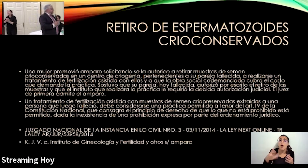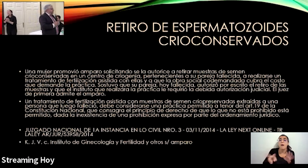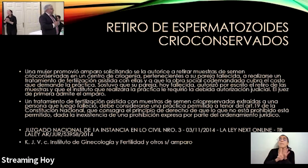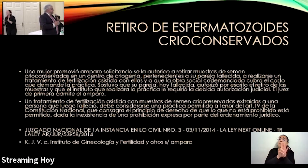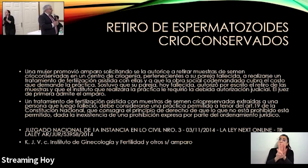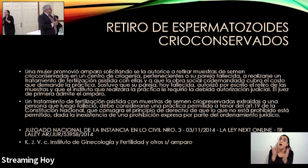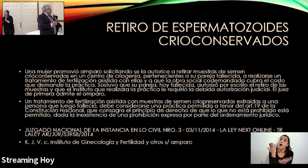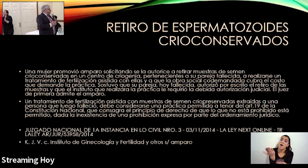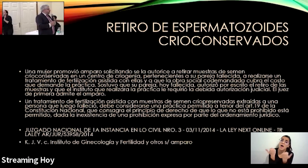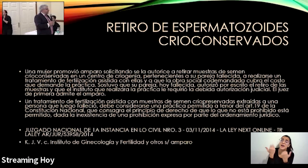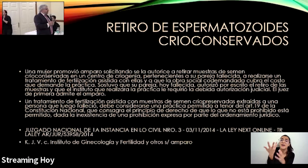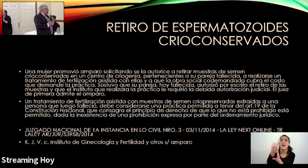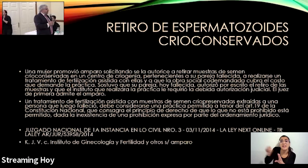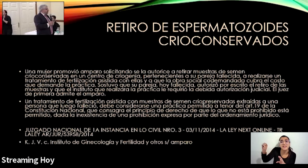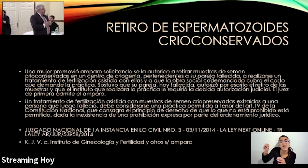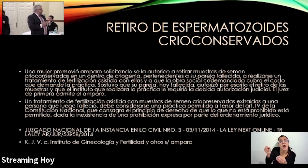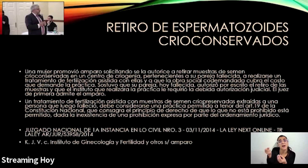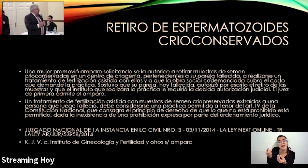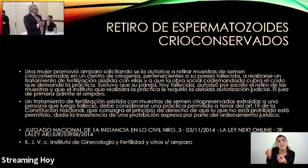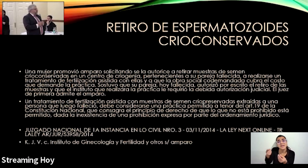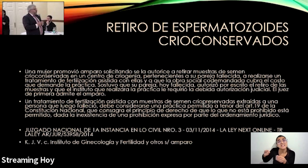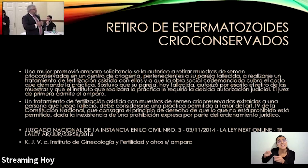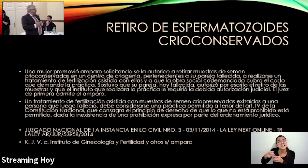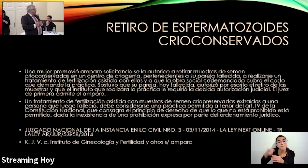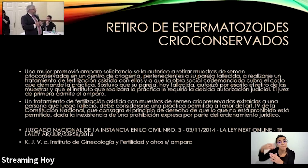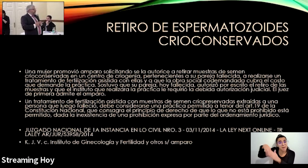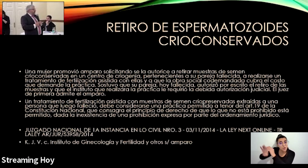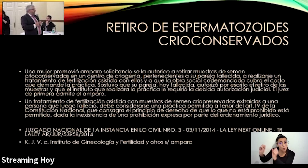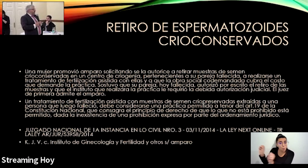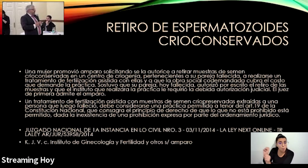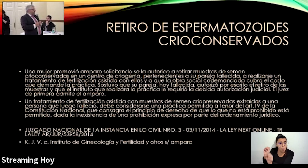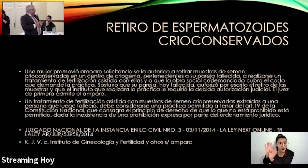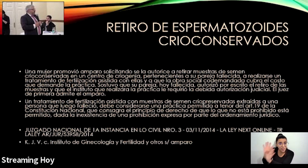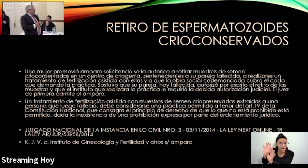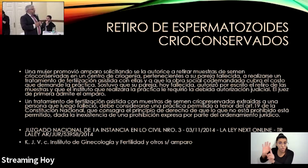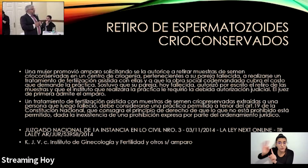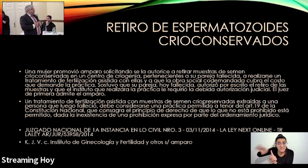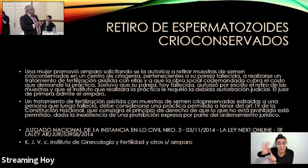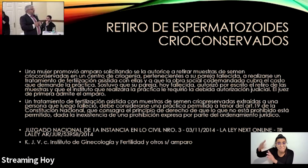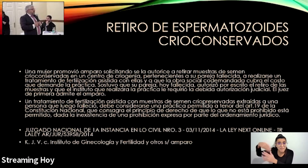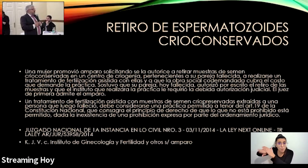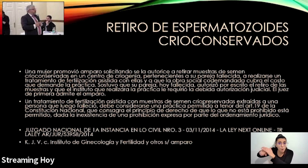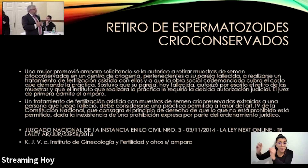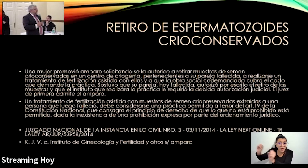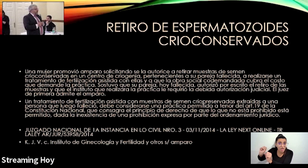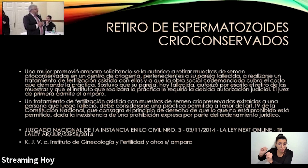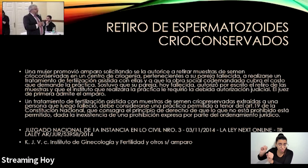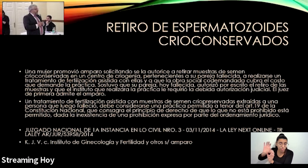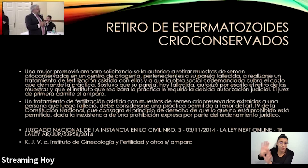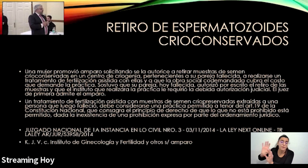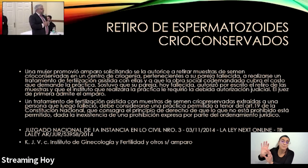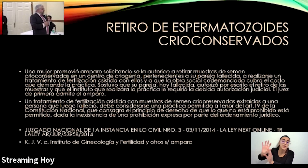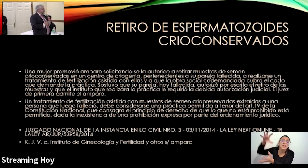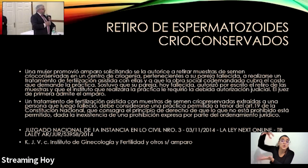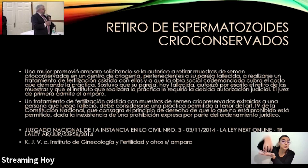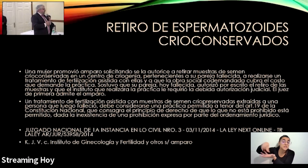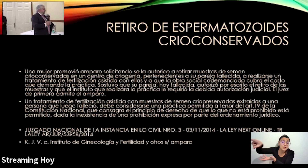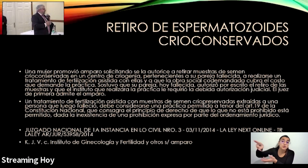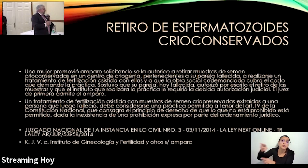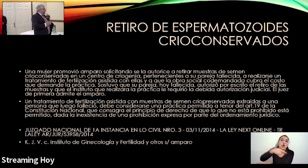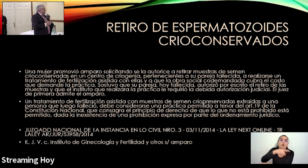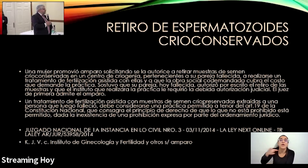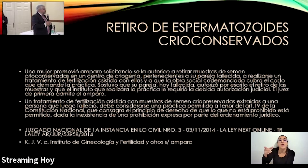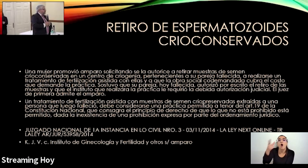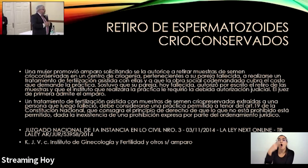retirar muestras de semen crioconservadas en un centro de criogenia pertenecientes a su pareja